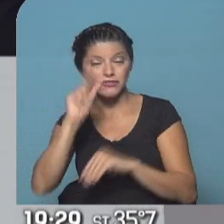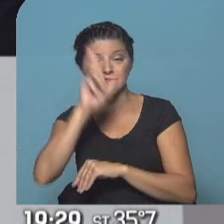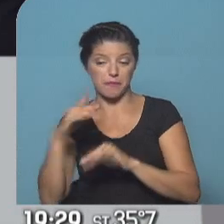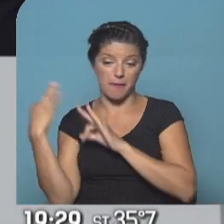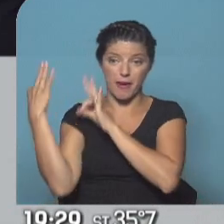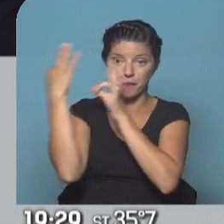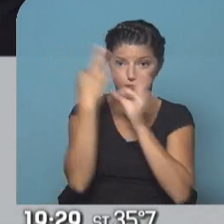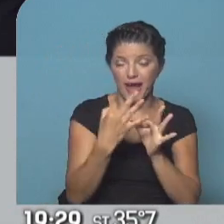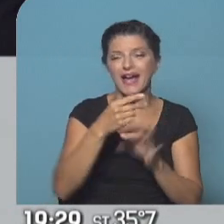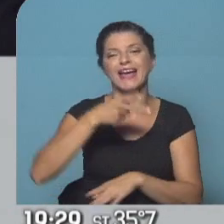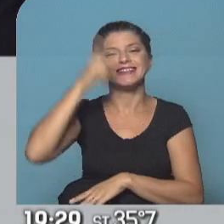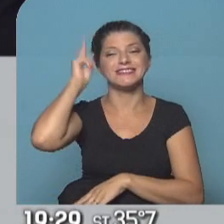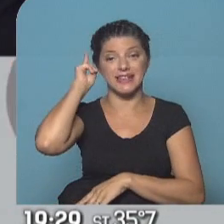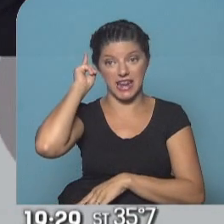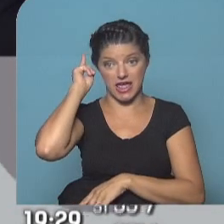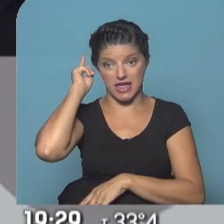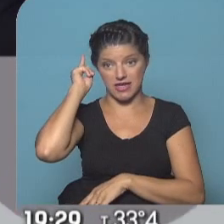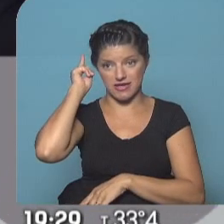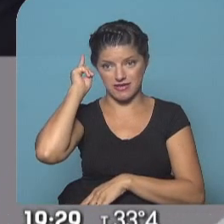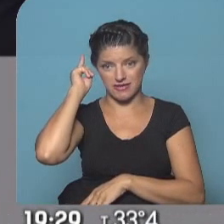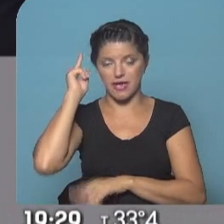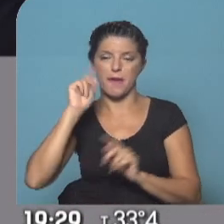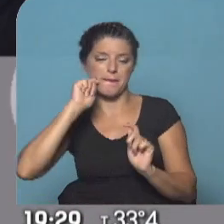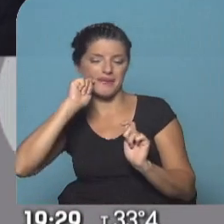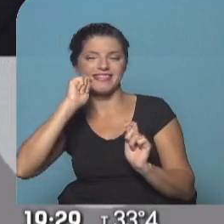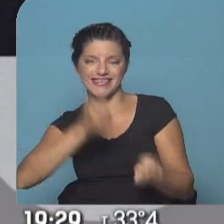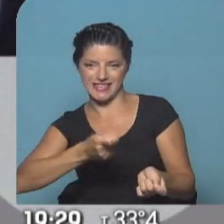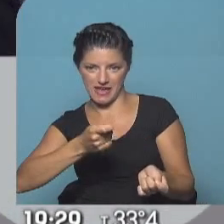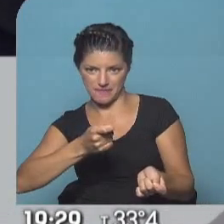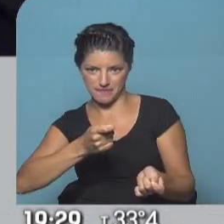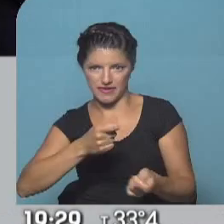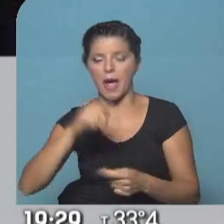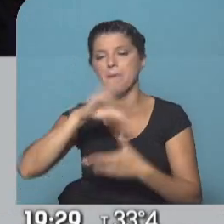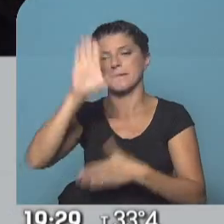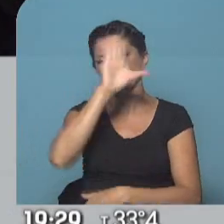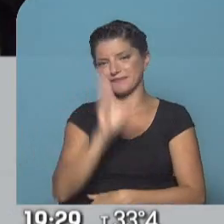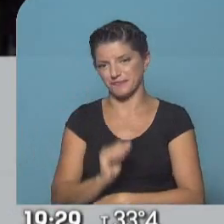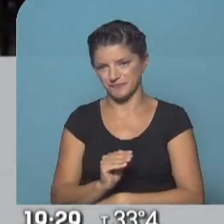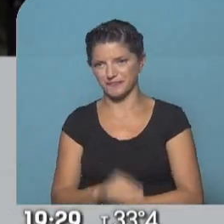Chile en esta nueva visita apostólica a América Latina.